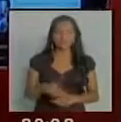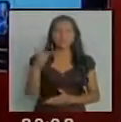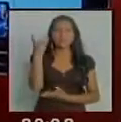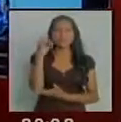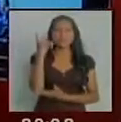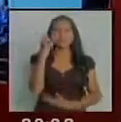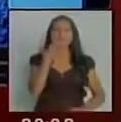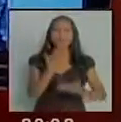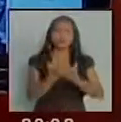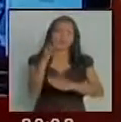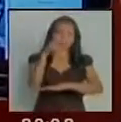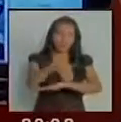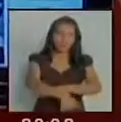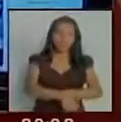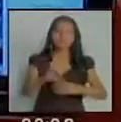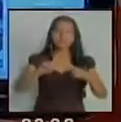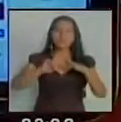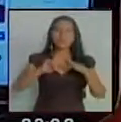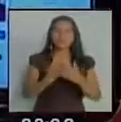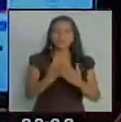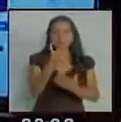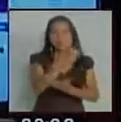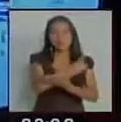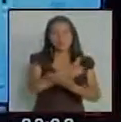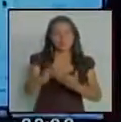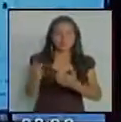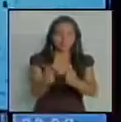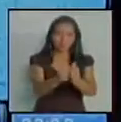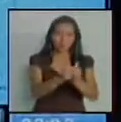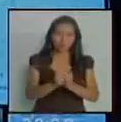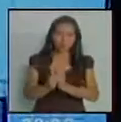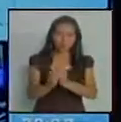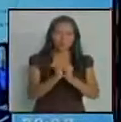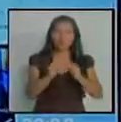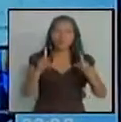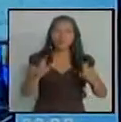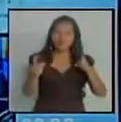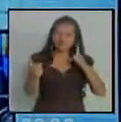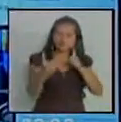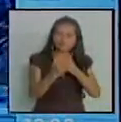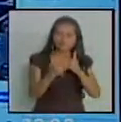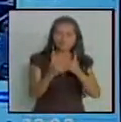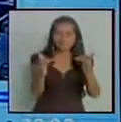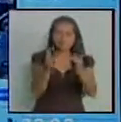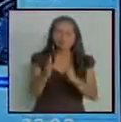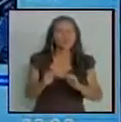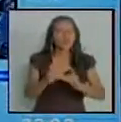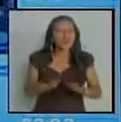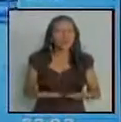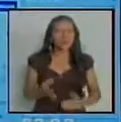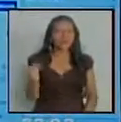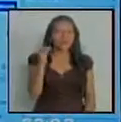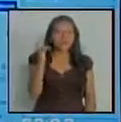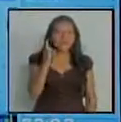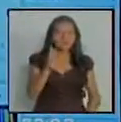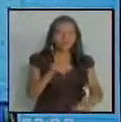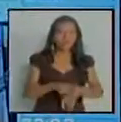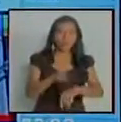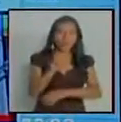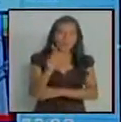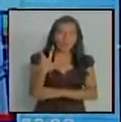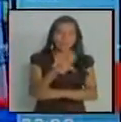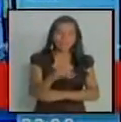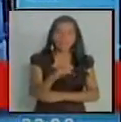Bolivia, buenas noches. Comenzamos la semana junto a ustedes. Sea parte activa del programa en nuestras redes sociales, Facebook Hora 23,